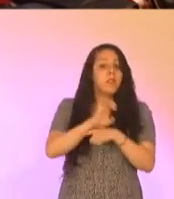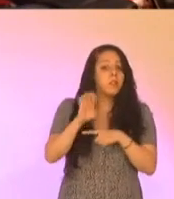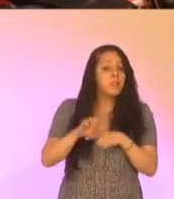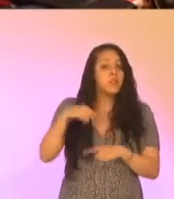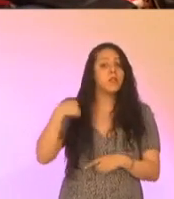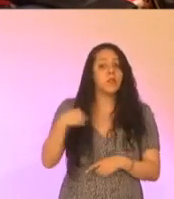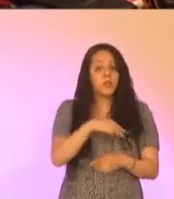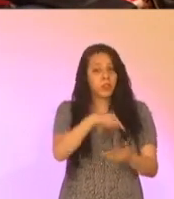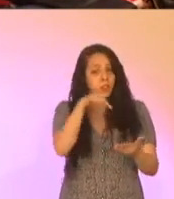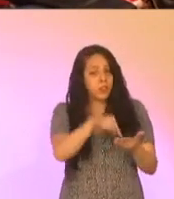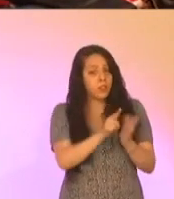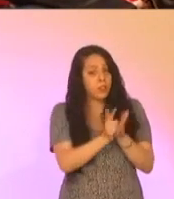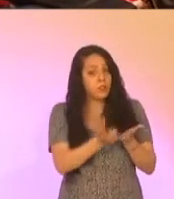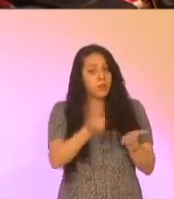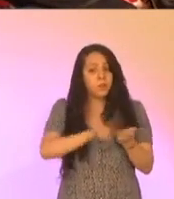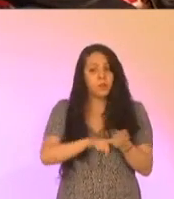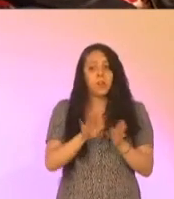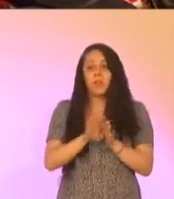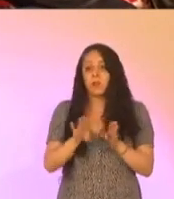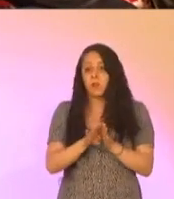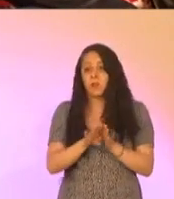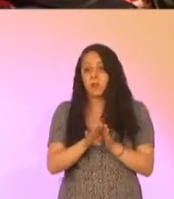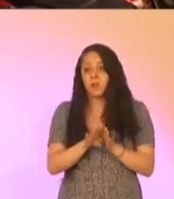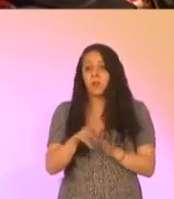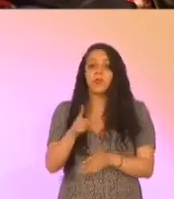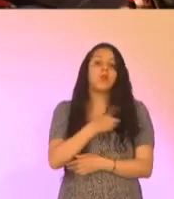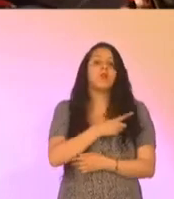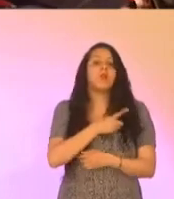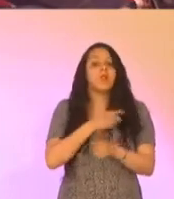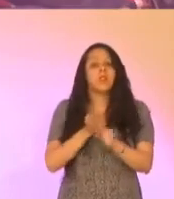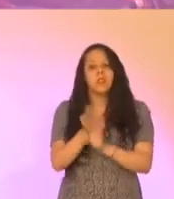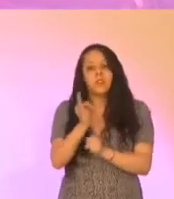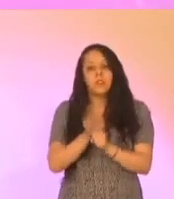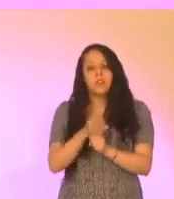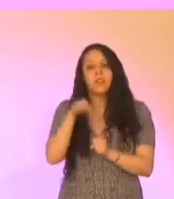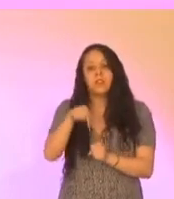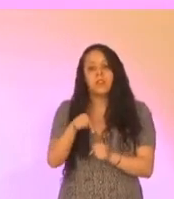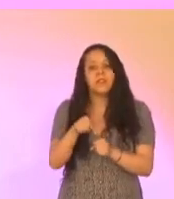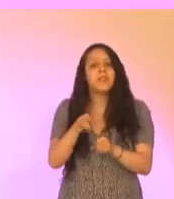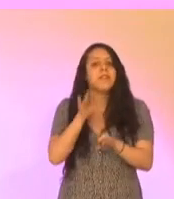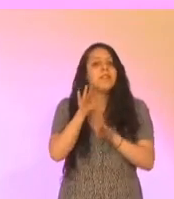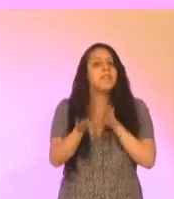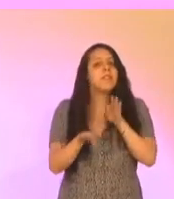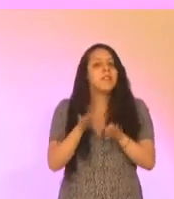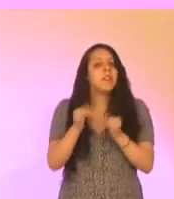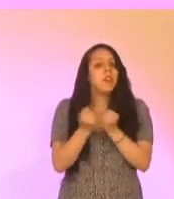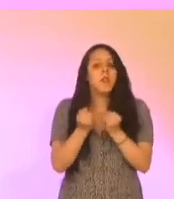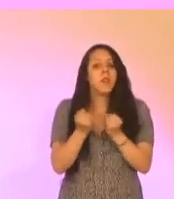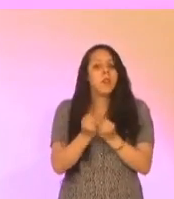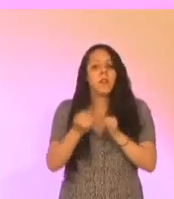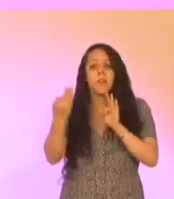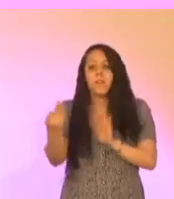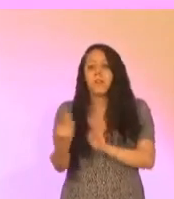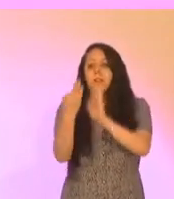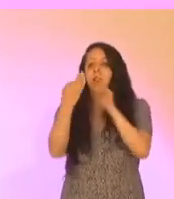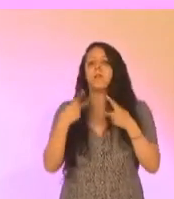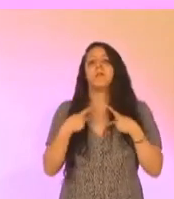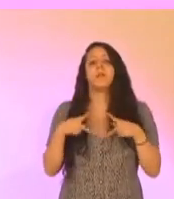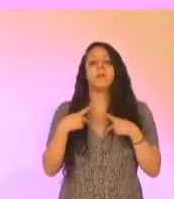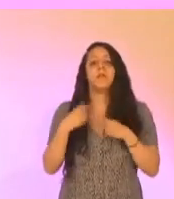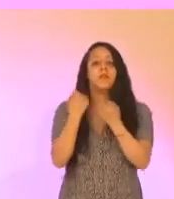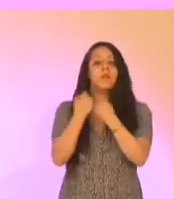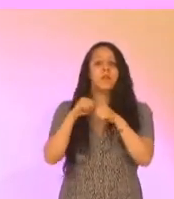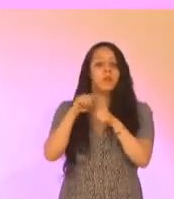encontramos esa luz en el humor y cómo se desarrollaron nuevas formas de socializar lo que creo que es algo importante